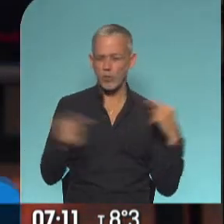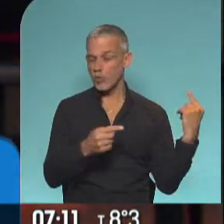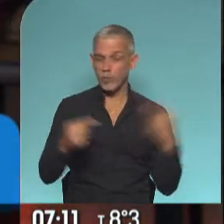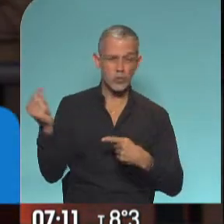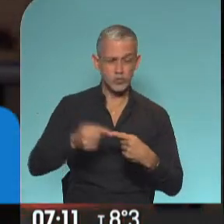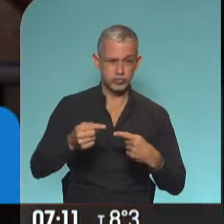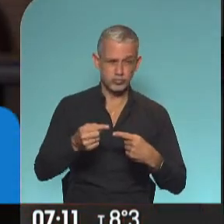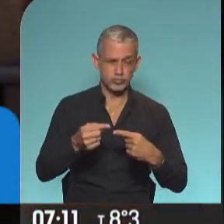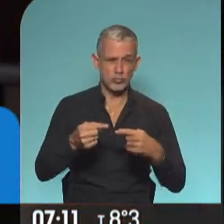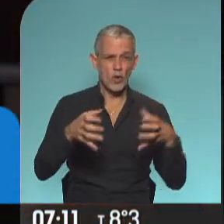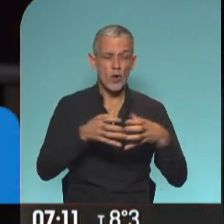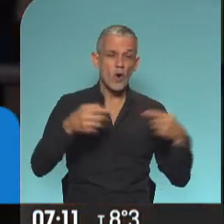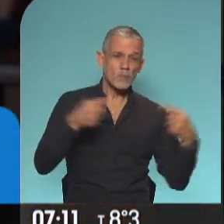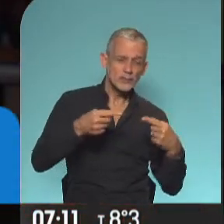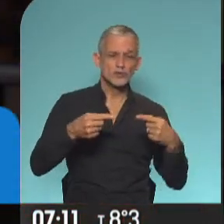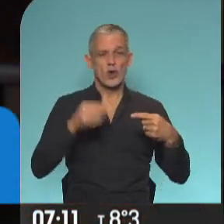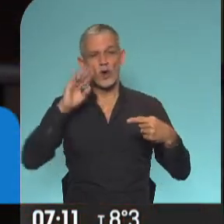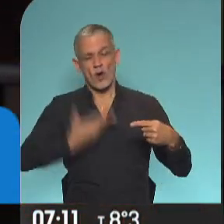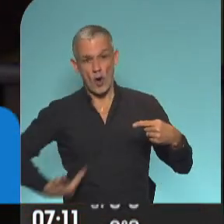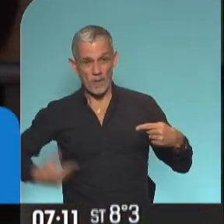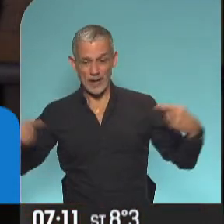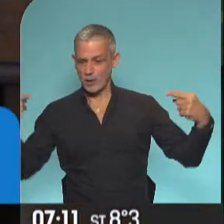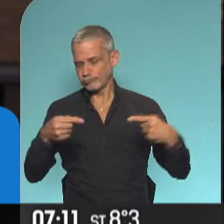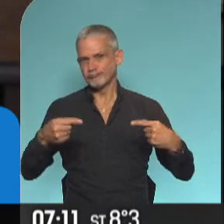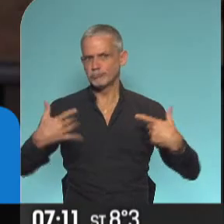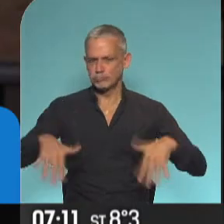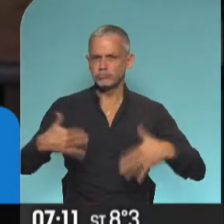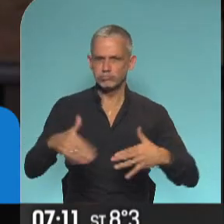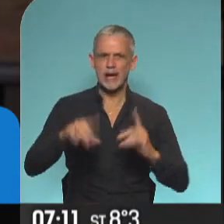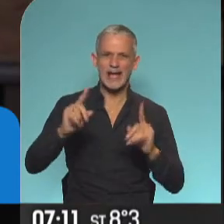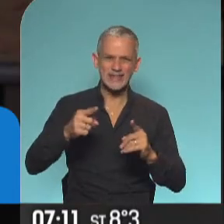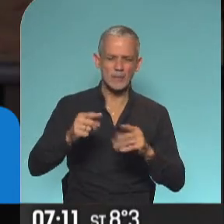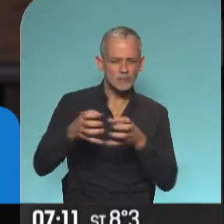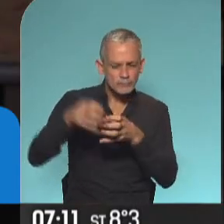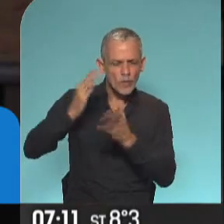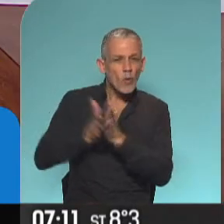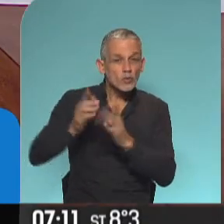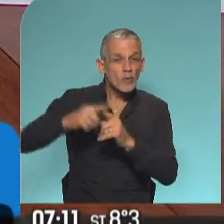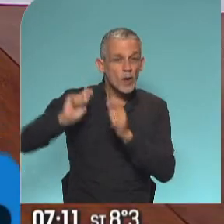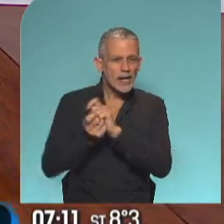entonces entre la oposición y el oficialismo, pero insisto con esto, también mucho ruido interno en Juntos por el Cambio. Gracias, Vero.